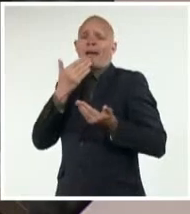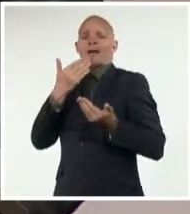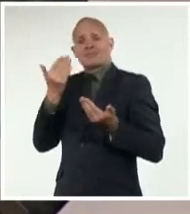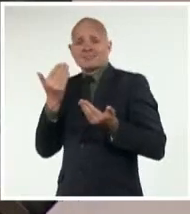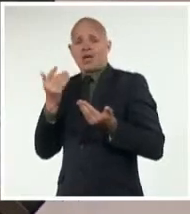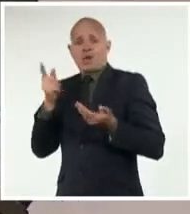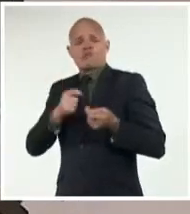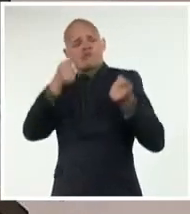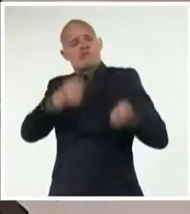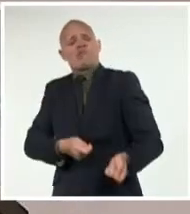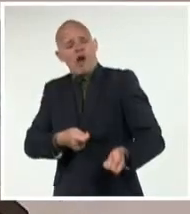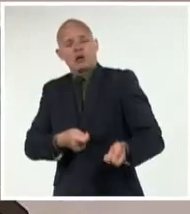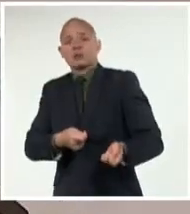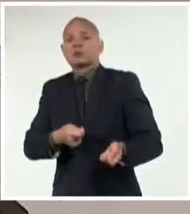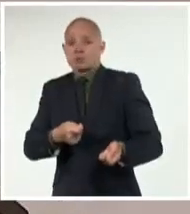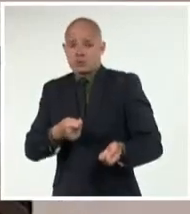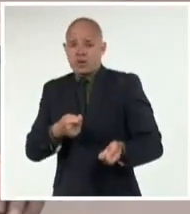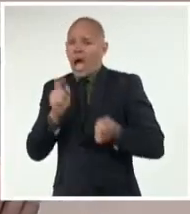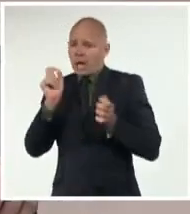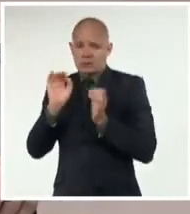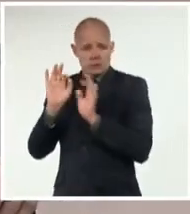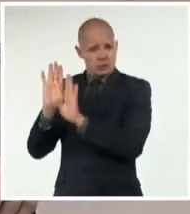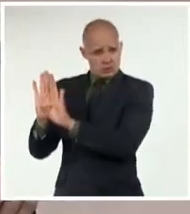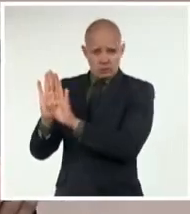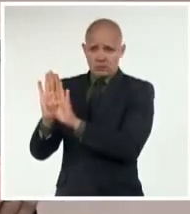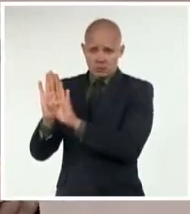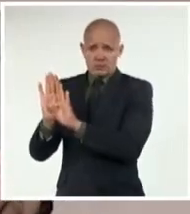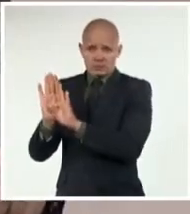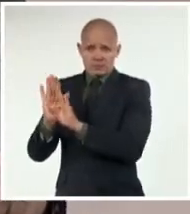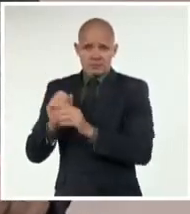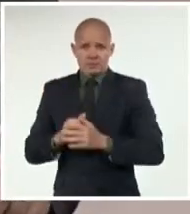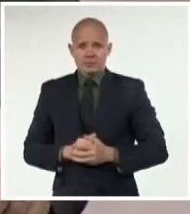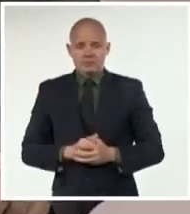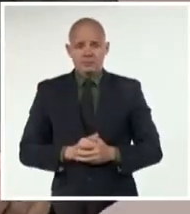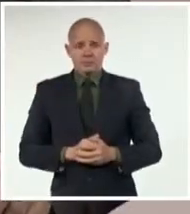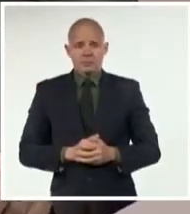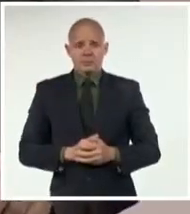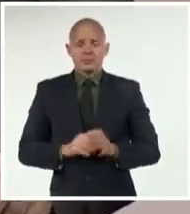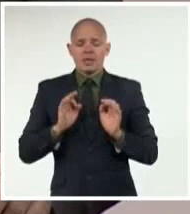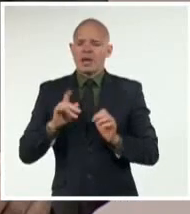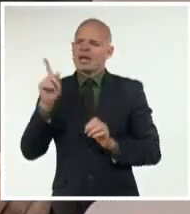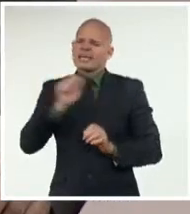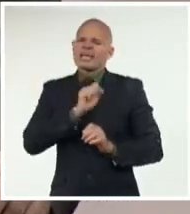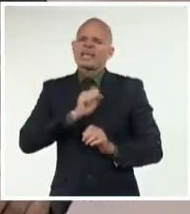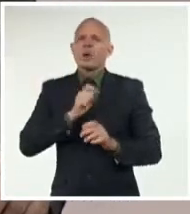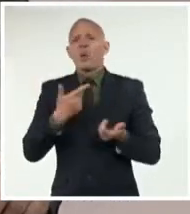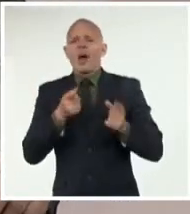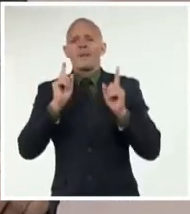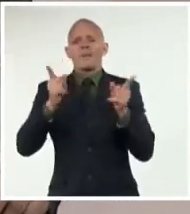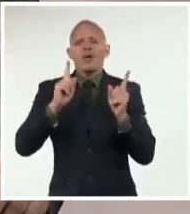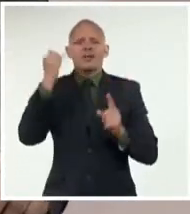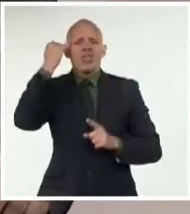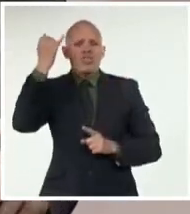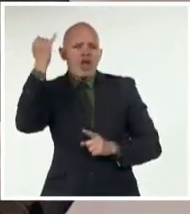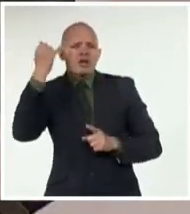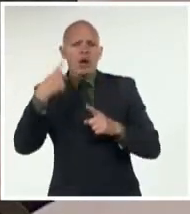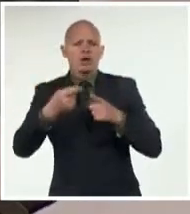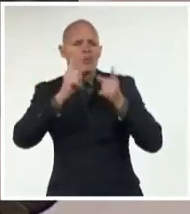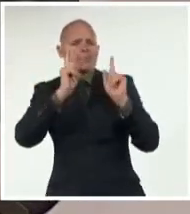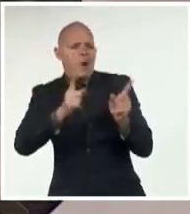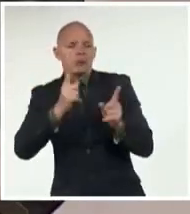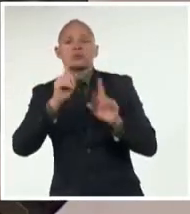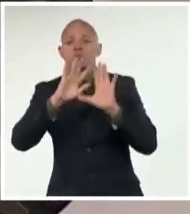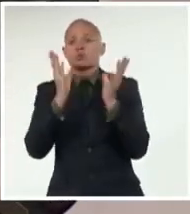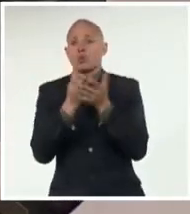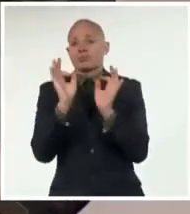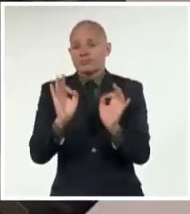valores más reaccionarios, enajenantes y conservadores en el plano político e ideológico.